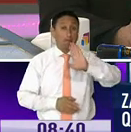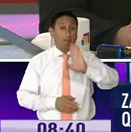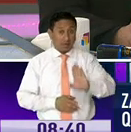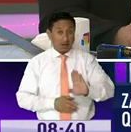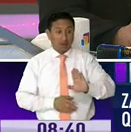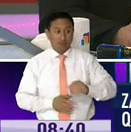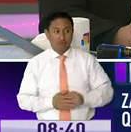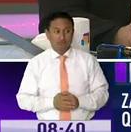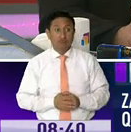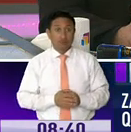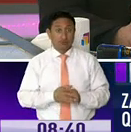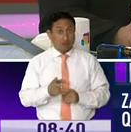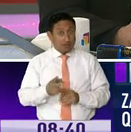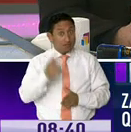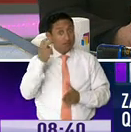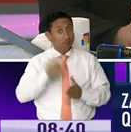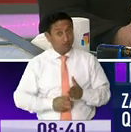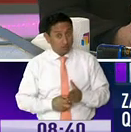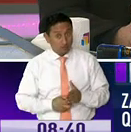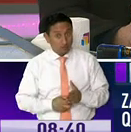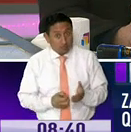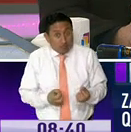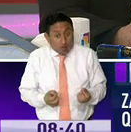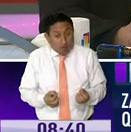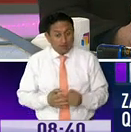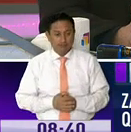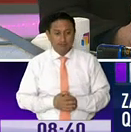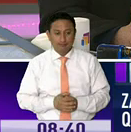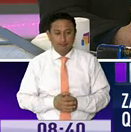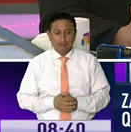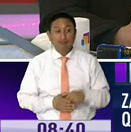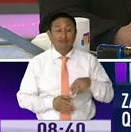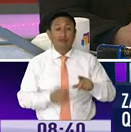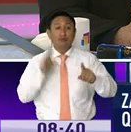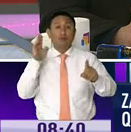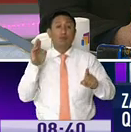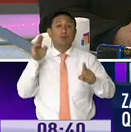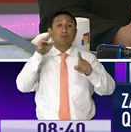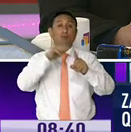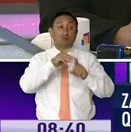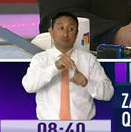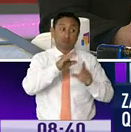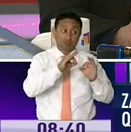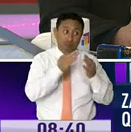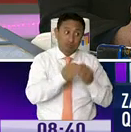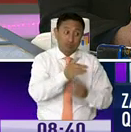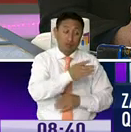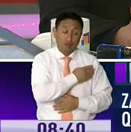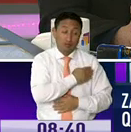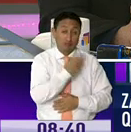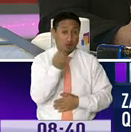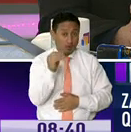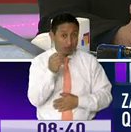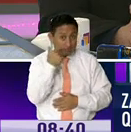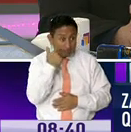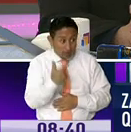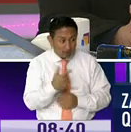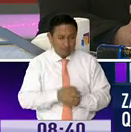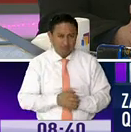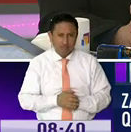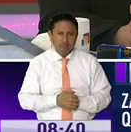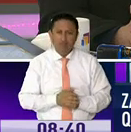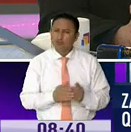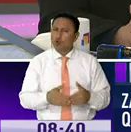también a las multas y hay que llegar a aquellos mensajes de la familia que controlan a los muchachos. ¿Cómo lo están